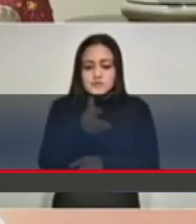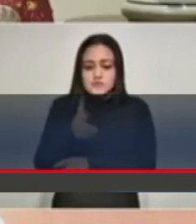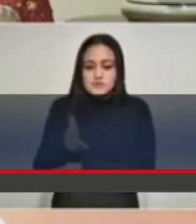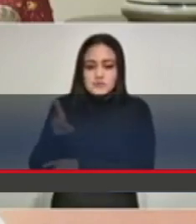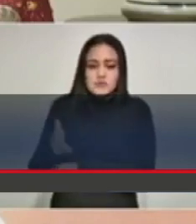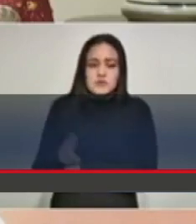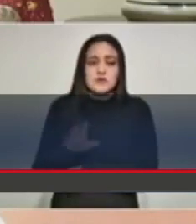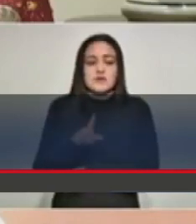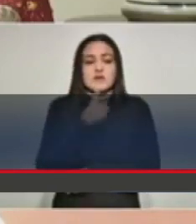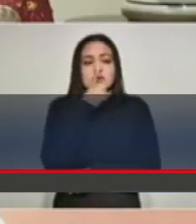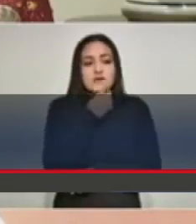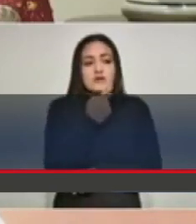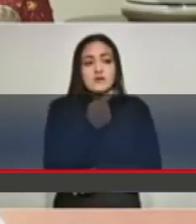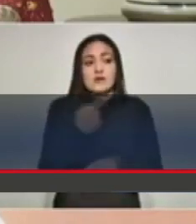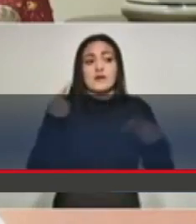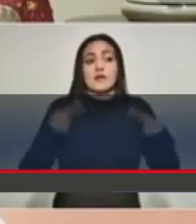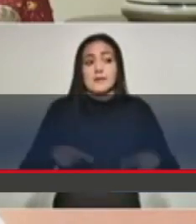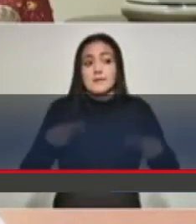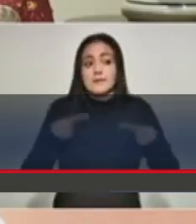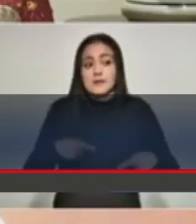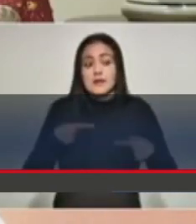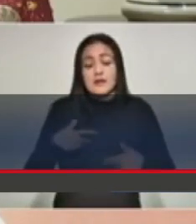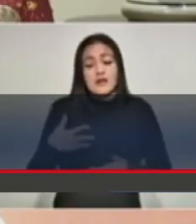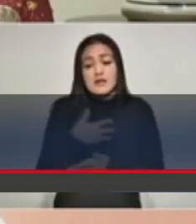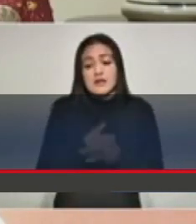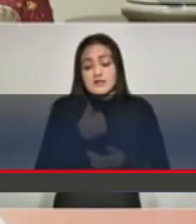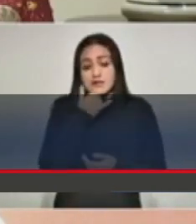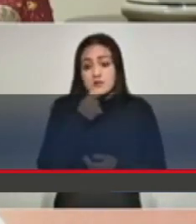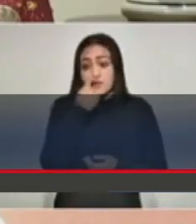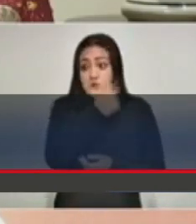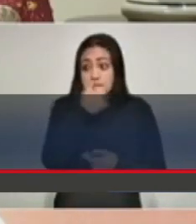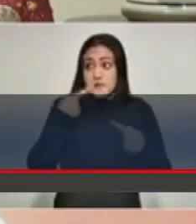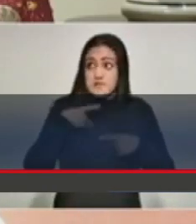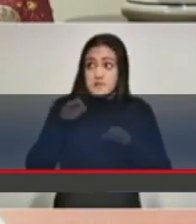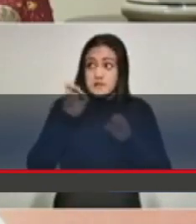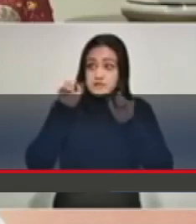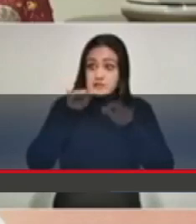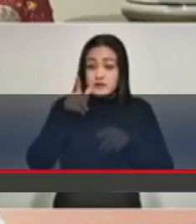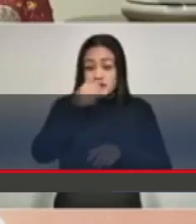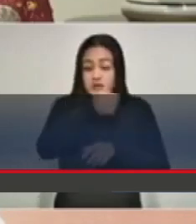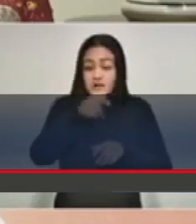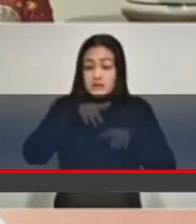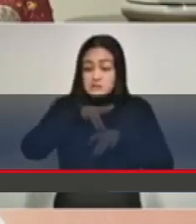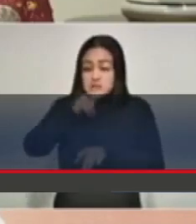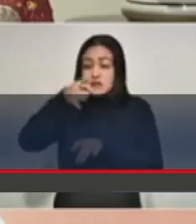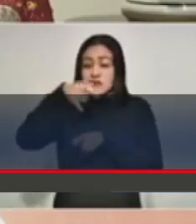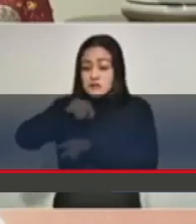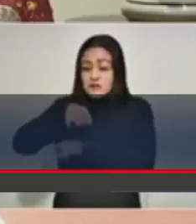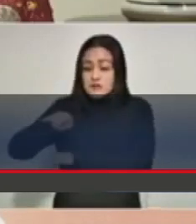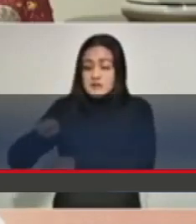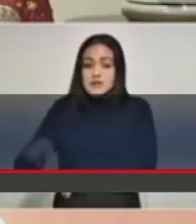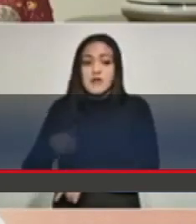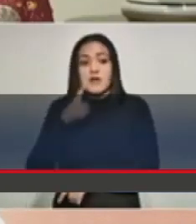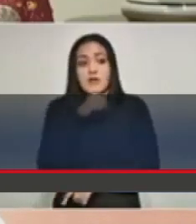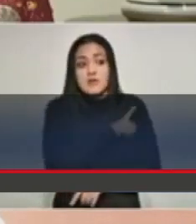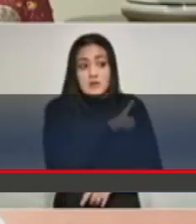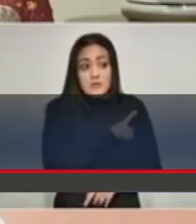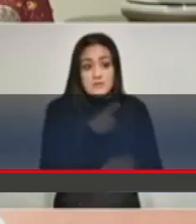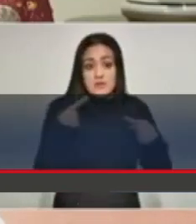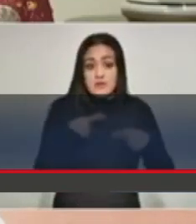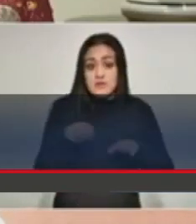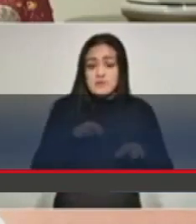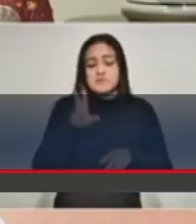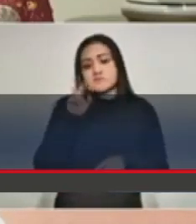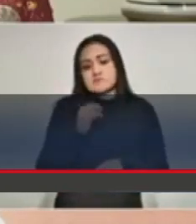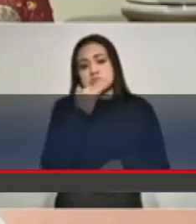un vehículo por cada trabajador, no alcanzaría, porque ahí no solamente se estacionan trabajadores,